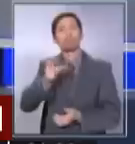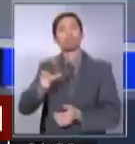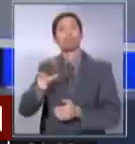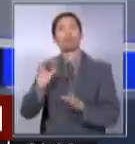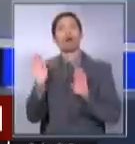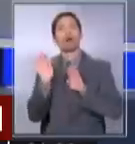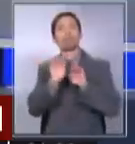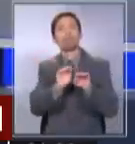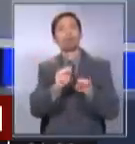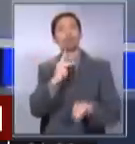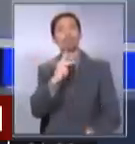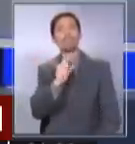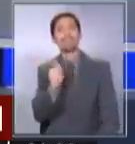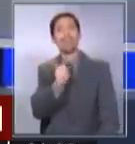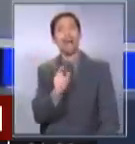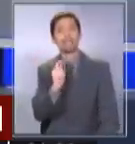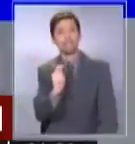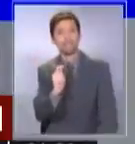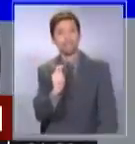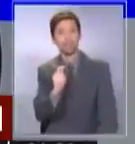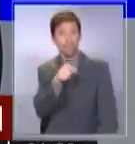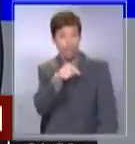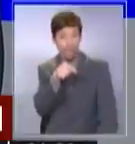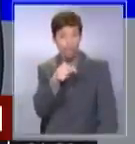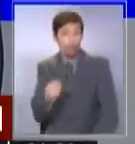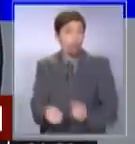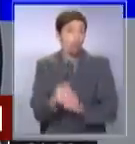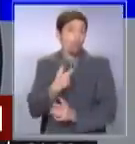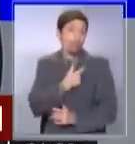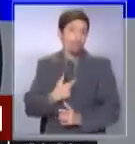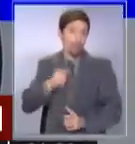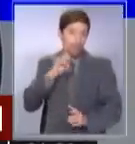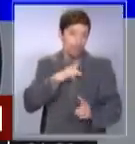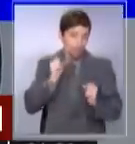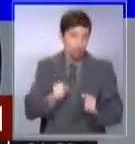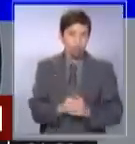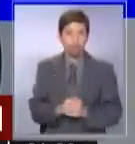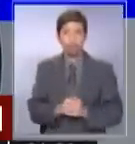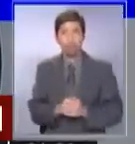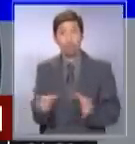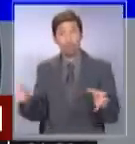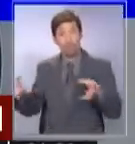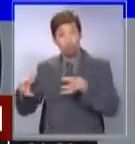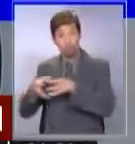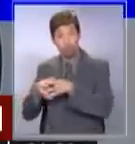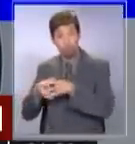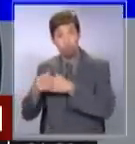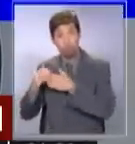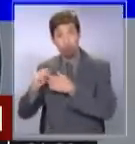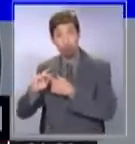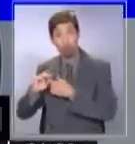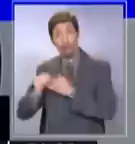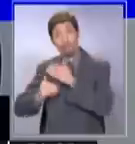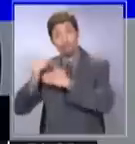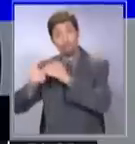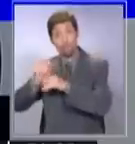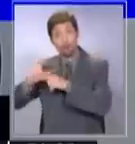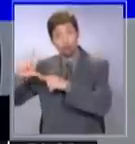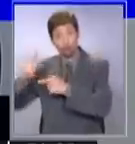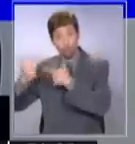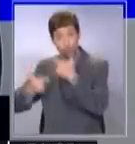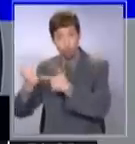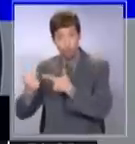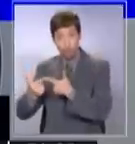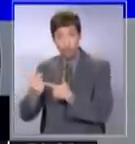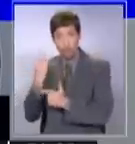cast como nuevo presidente de Chile bu aquí hay varias cosas una evolución política hace aproximadamente TR meses tomó la decisión de tener un candidato